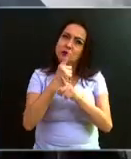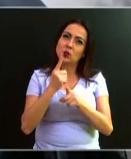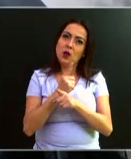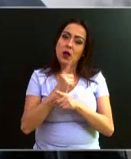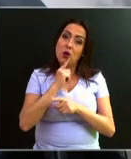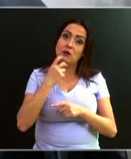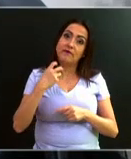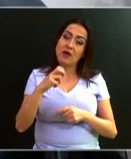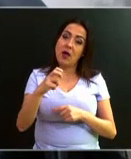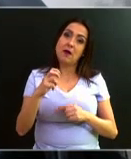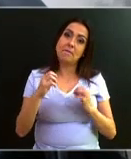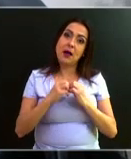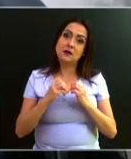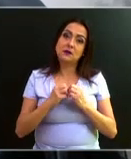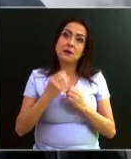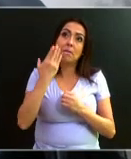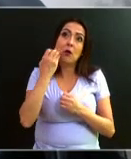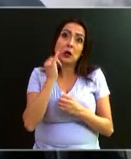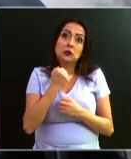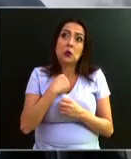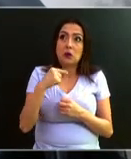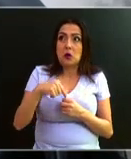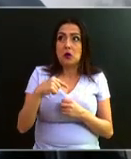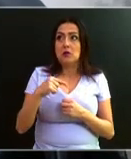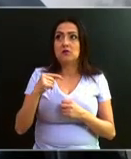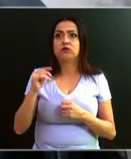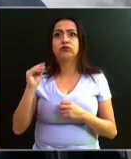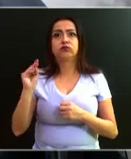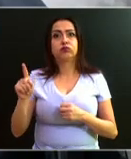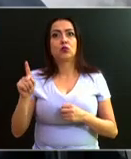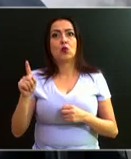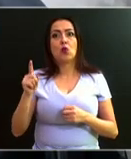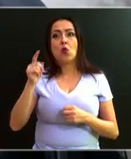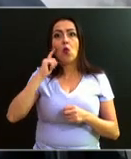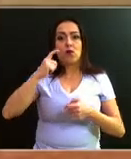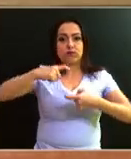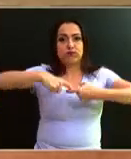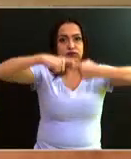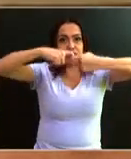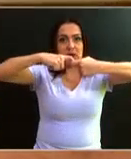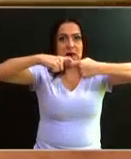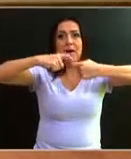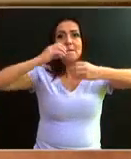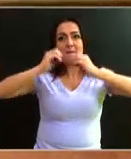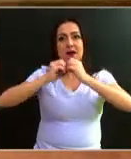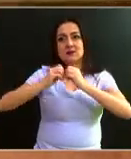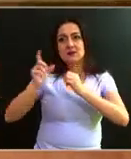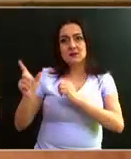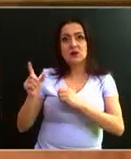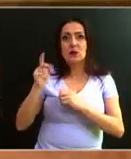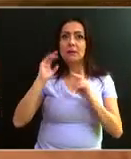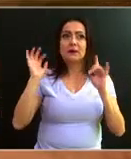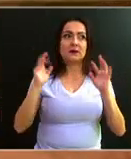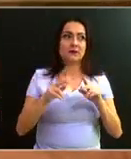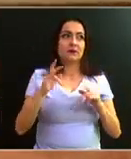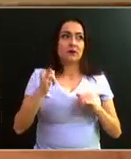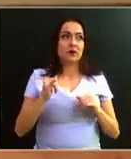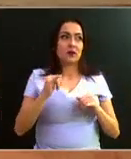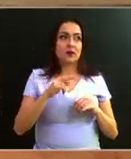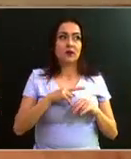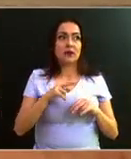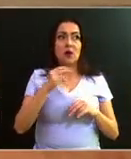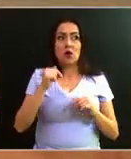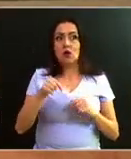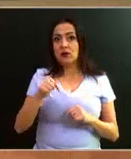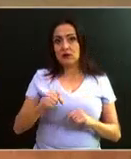los viajes. Por lo que veo, hoy pusieron un vagón más. Sí, es increíble la cantidad de gente que está viajando ahorita.